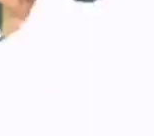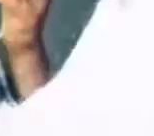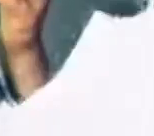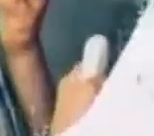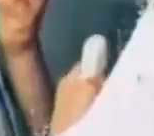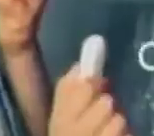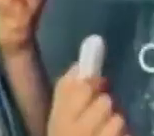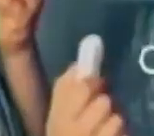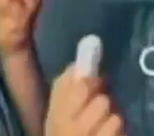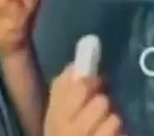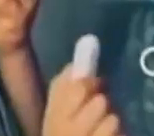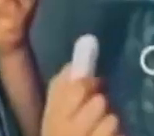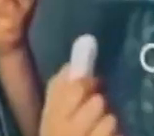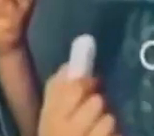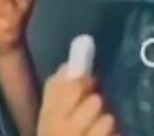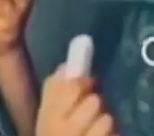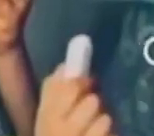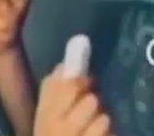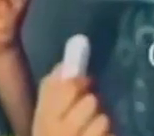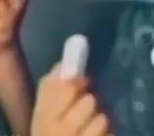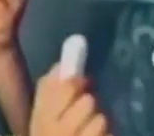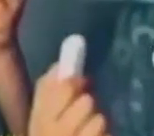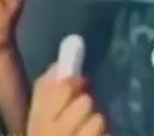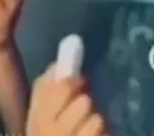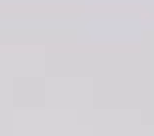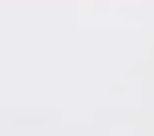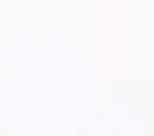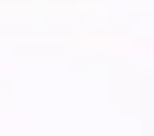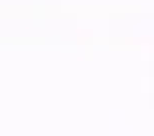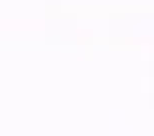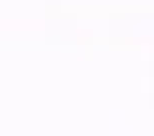A continuación, matemática, segundo básico.